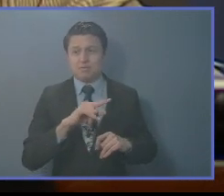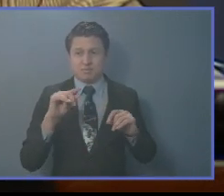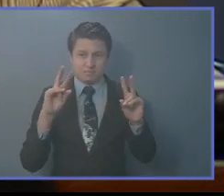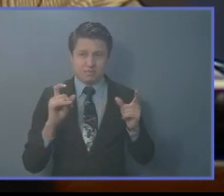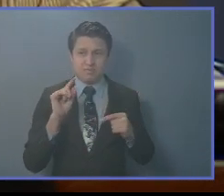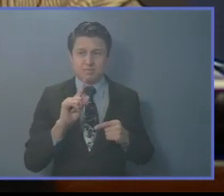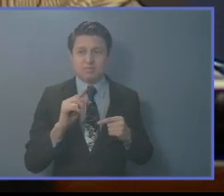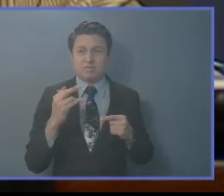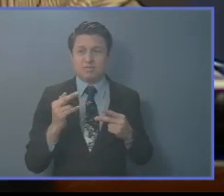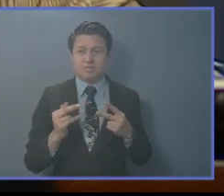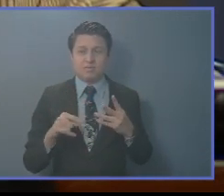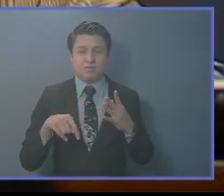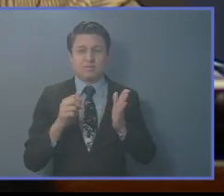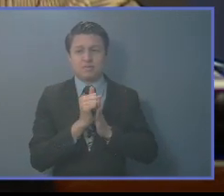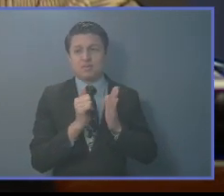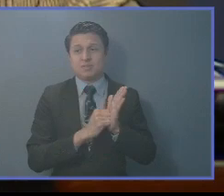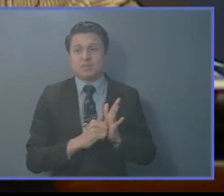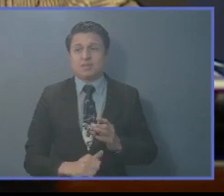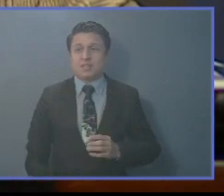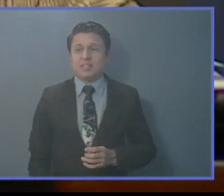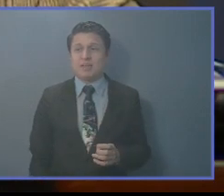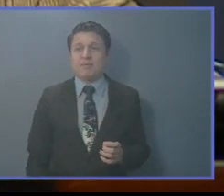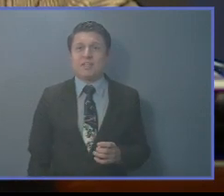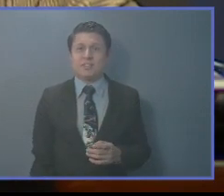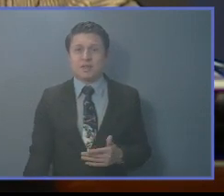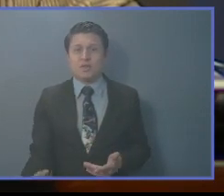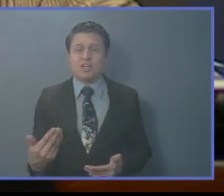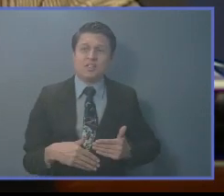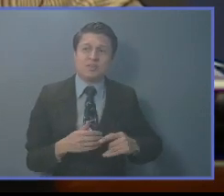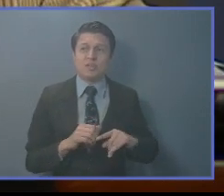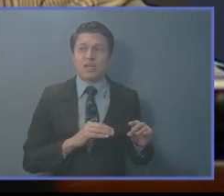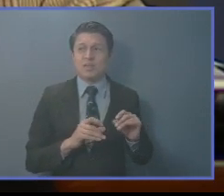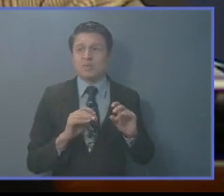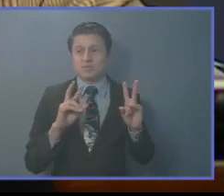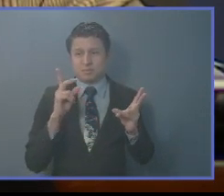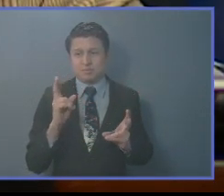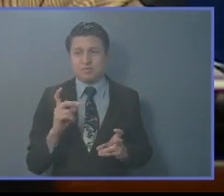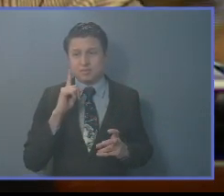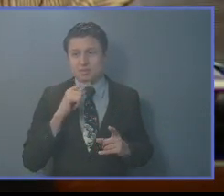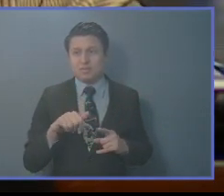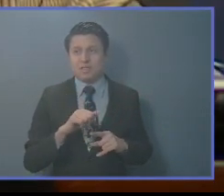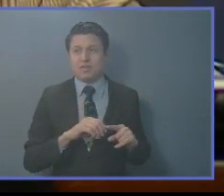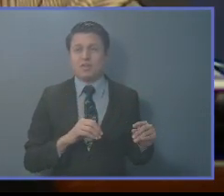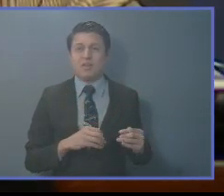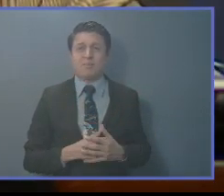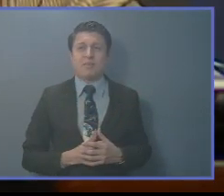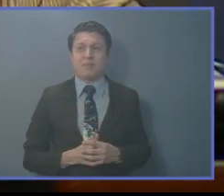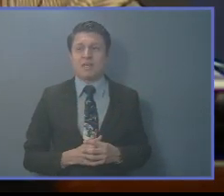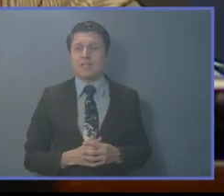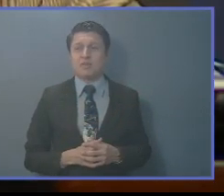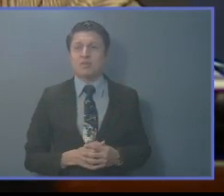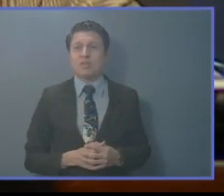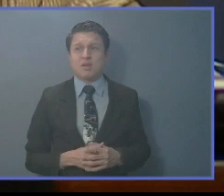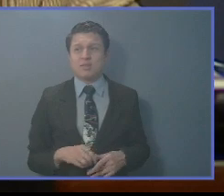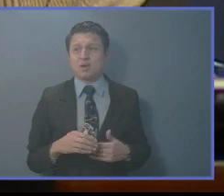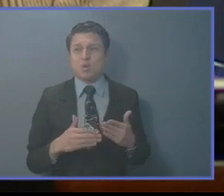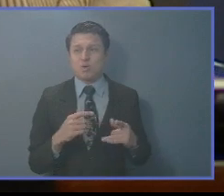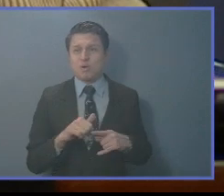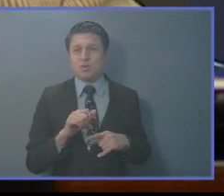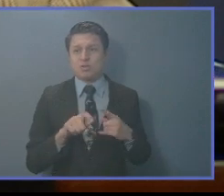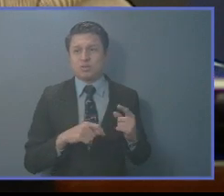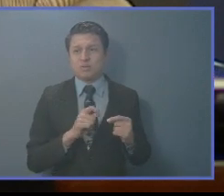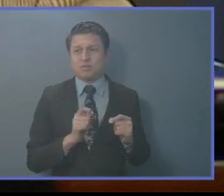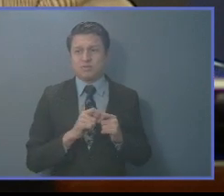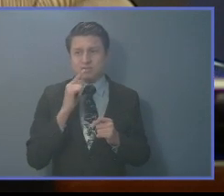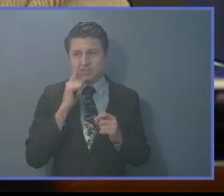1, regulado en este artículo, se mantienen vigentes para la duración de la fase 3. El área del lugar de trabajo deberá ser con mínimo 1.5 metros cuadrados